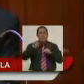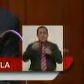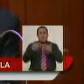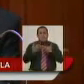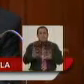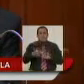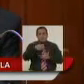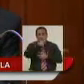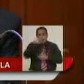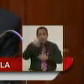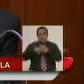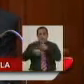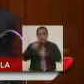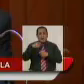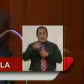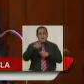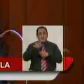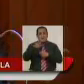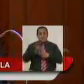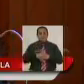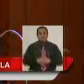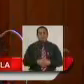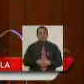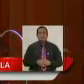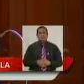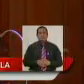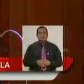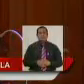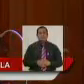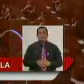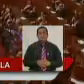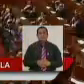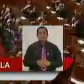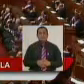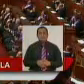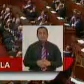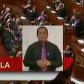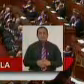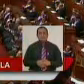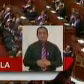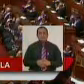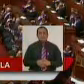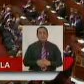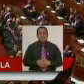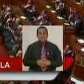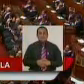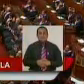clorhidrato de cocaína aproximadamente.